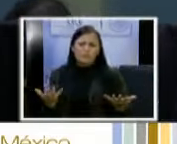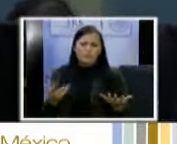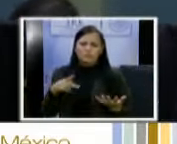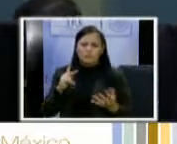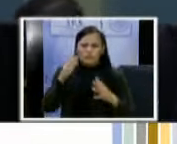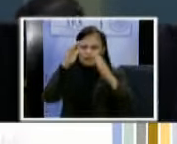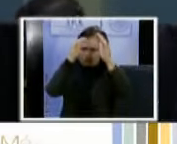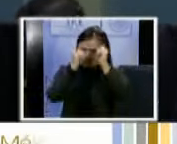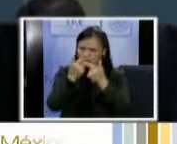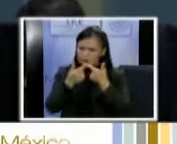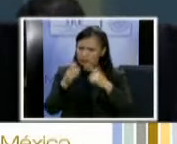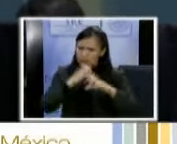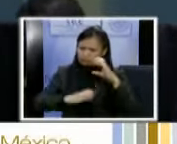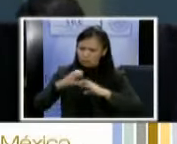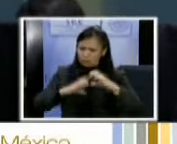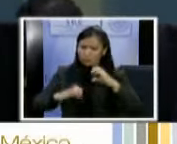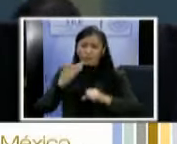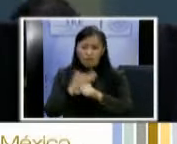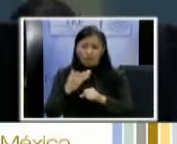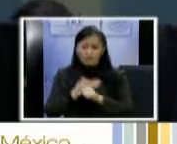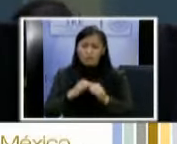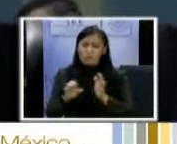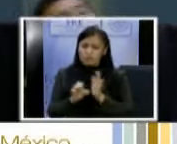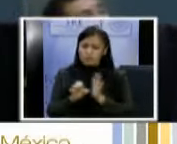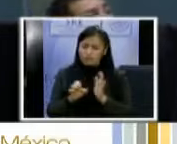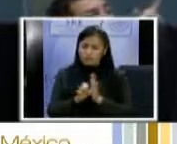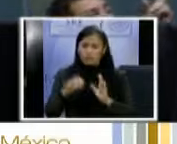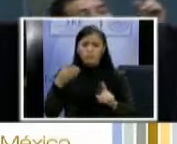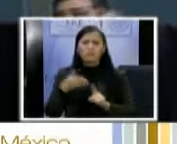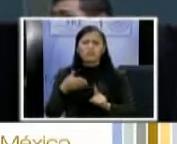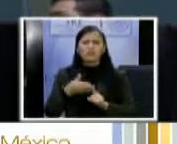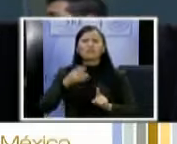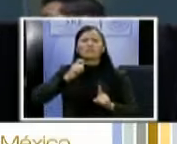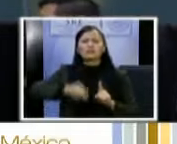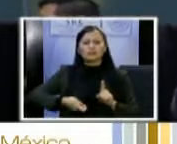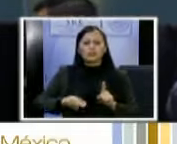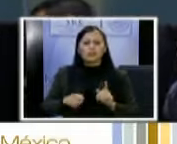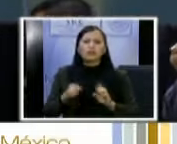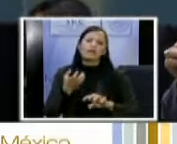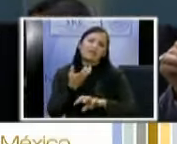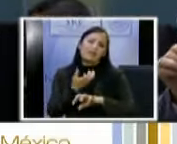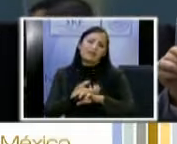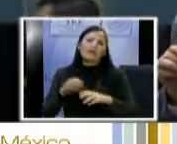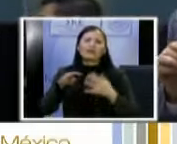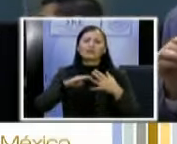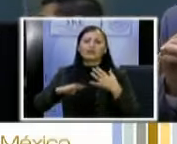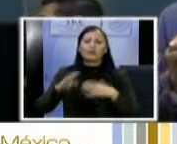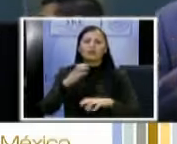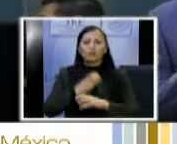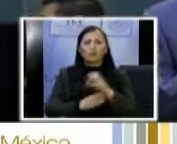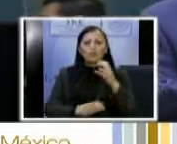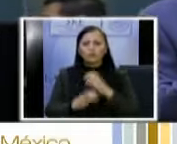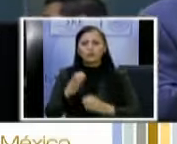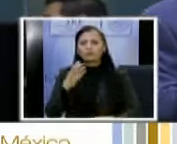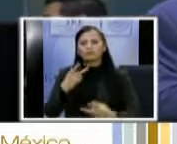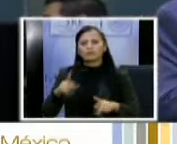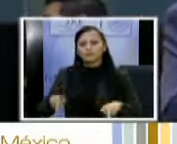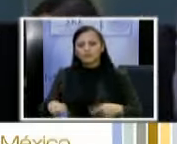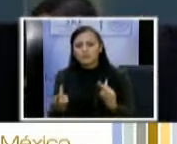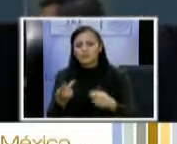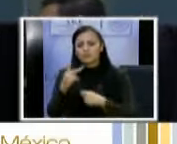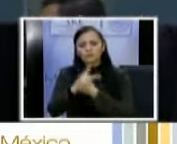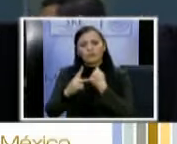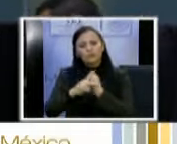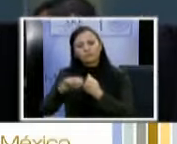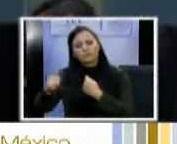Tratado de Libre Comercio ahorita en nuestra economía está apuntalada por la economía de la exportación. Si el país está creciendo